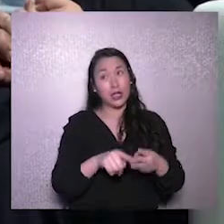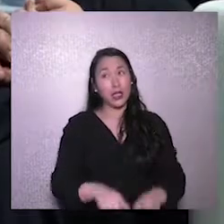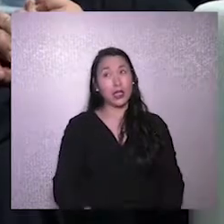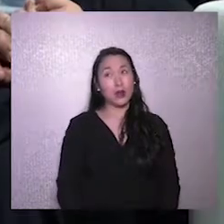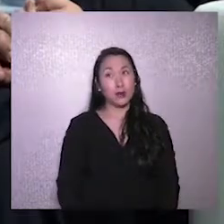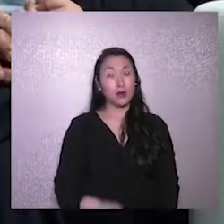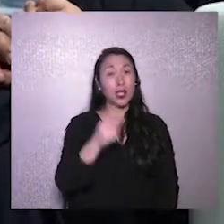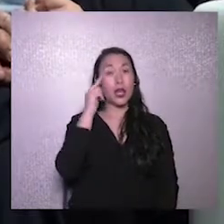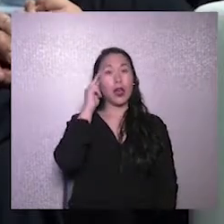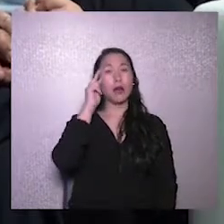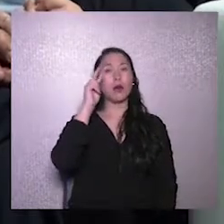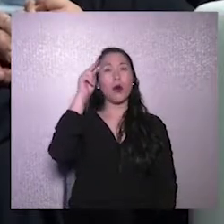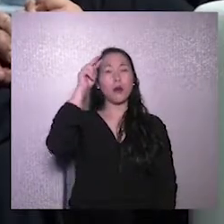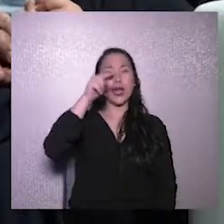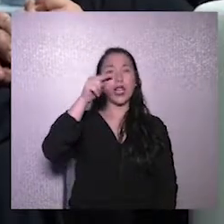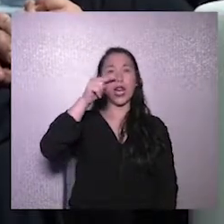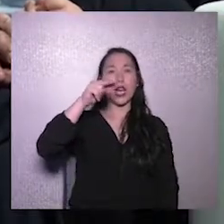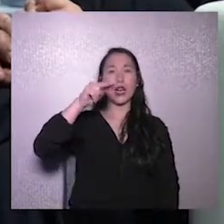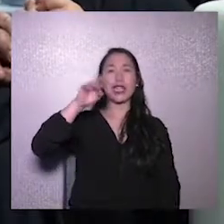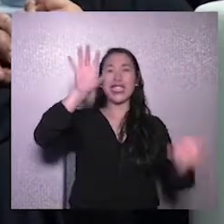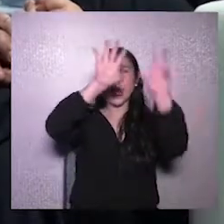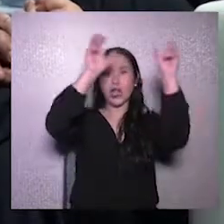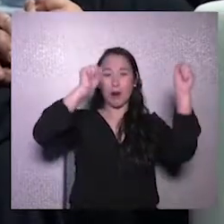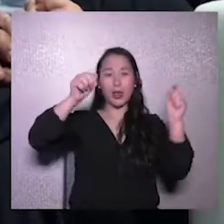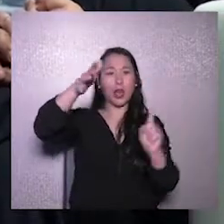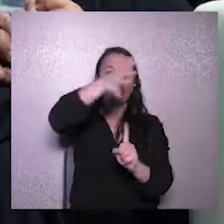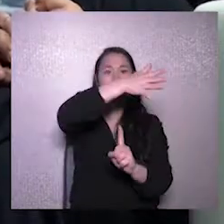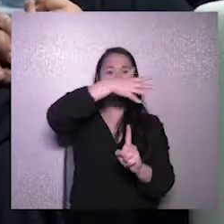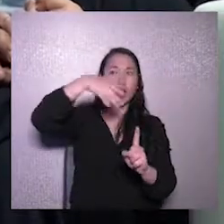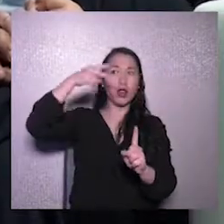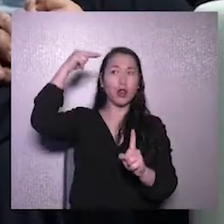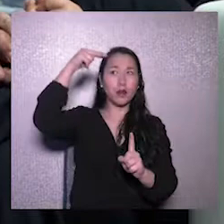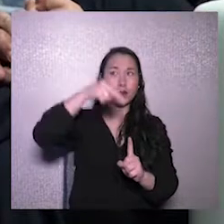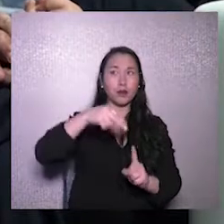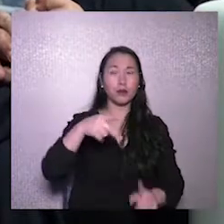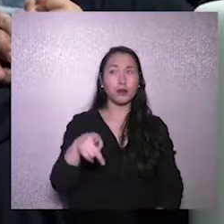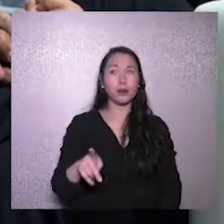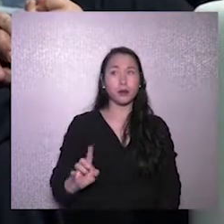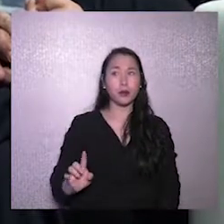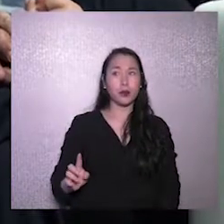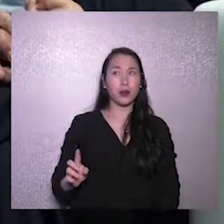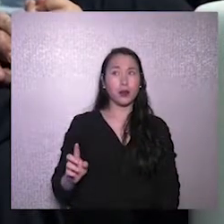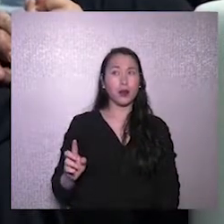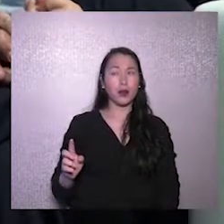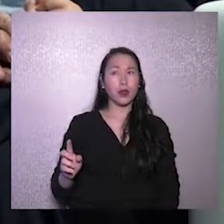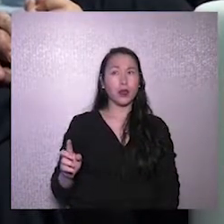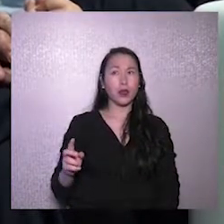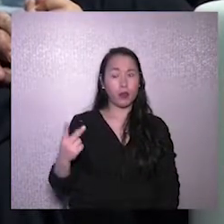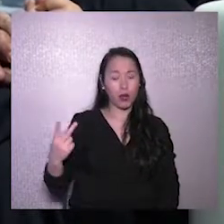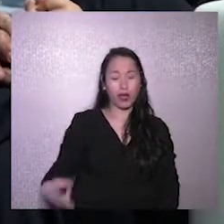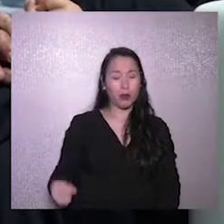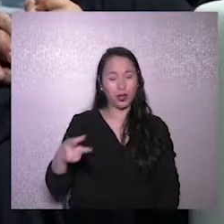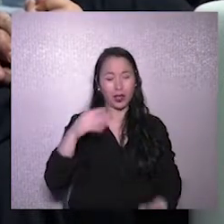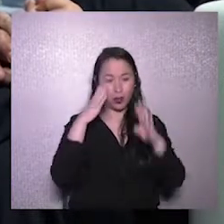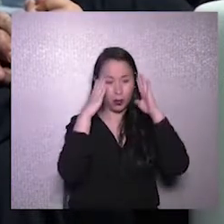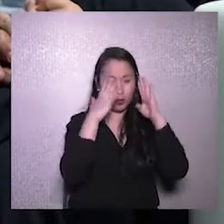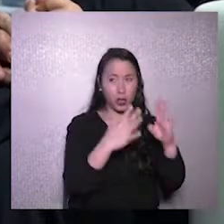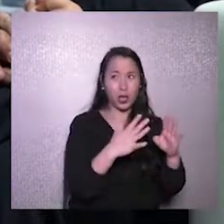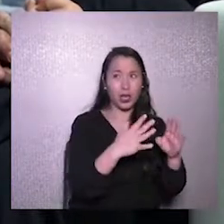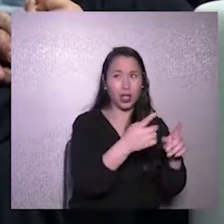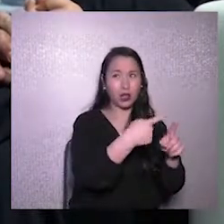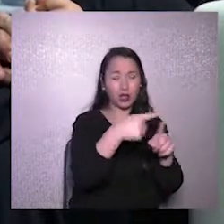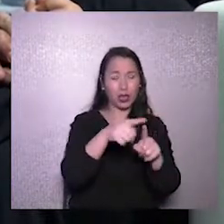de esta mirada sistémica, en que no podemos decir no construyamos más hospitales porque la plata hay que focalizarla en consultorio, que es